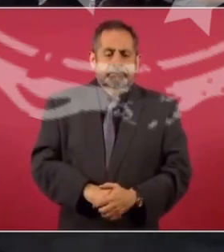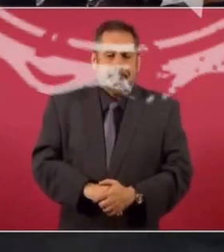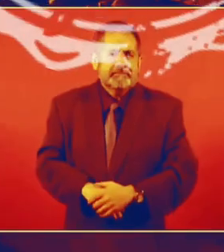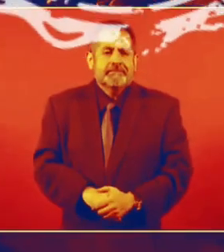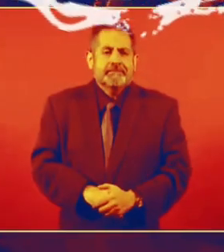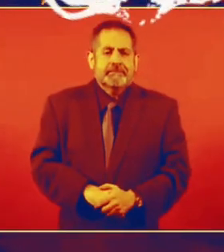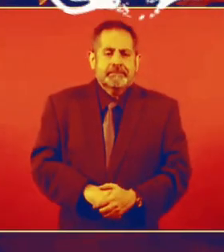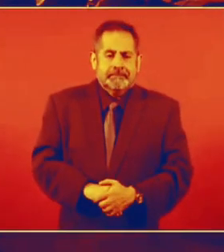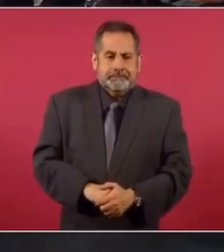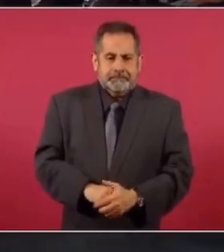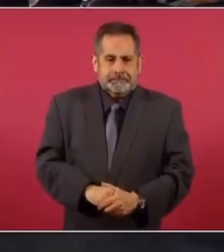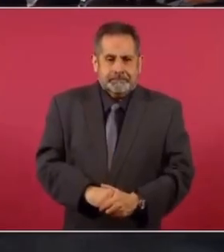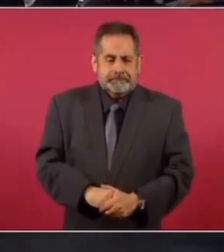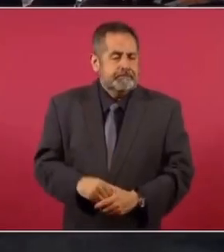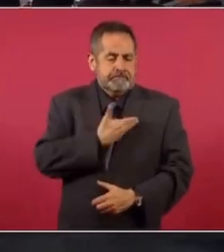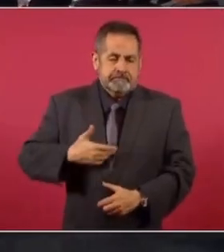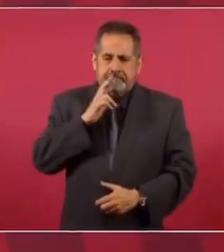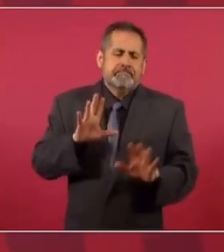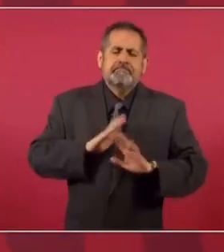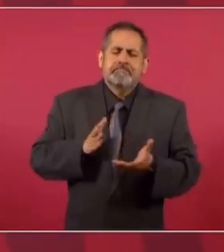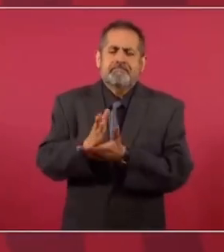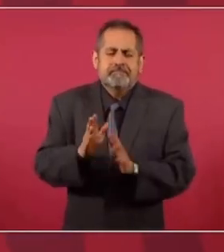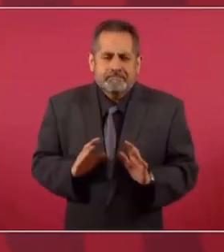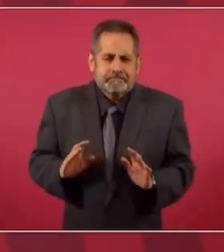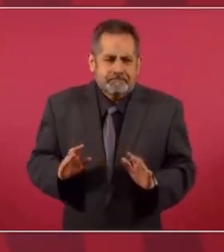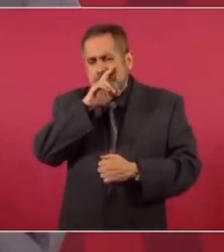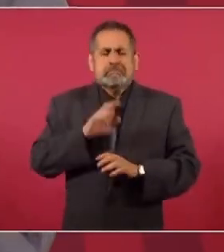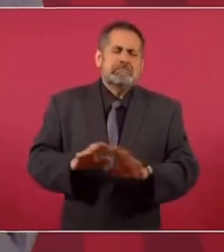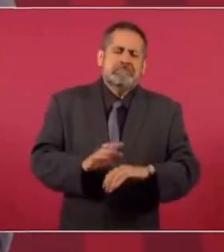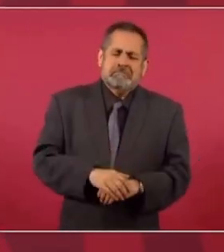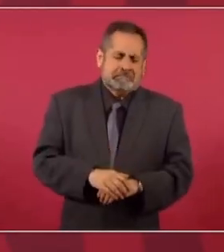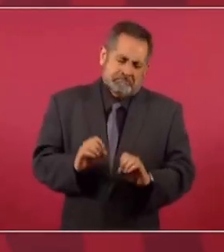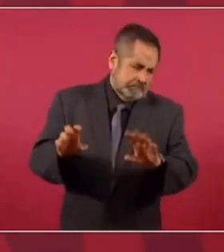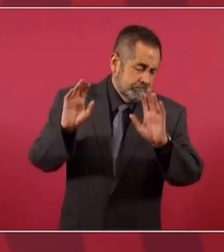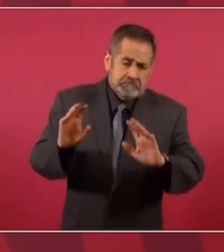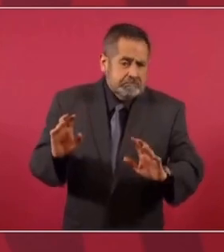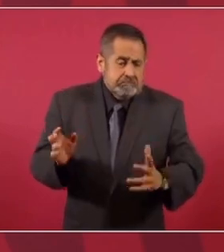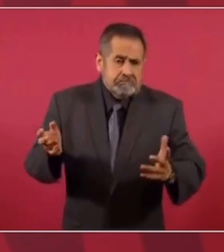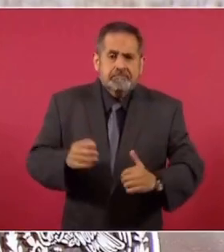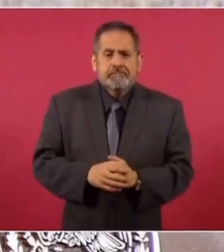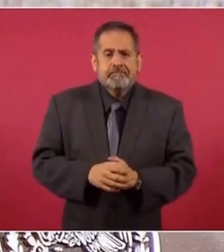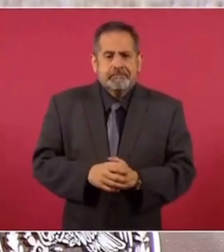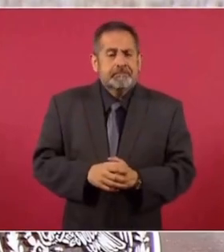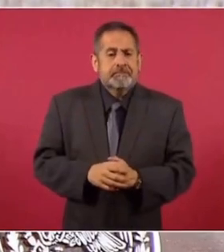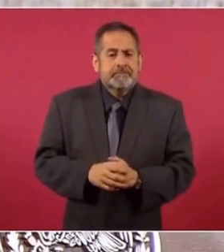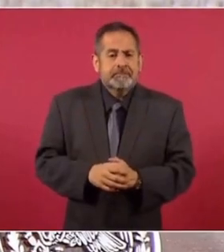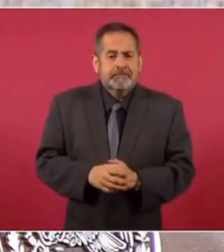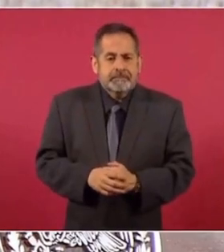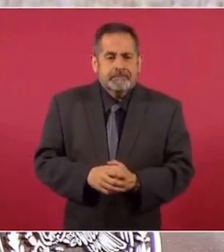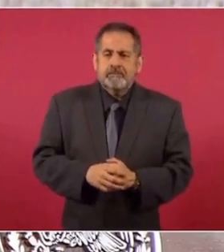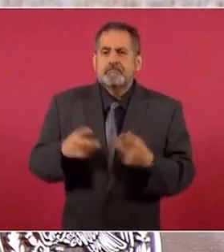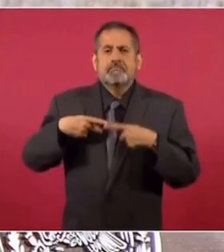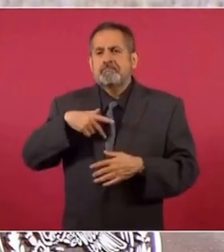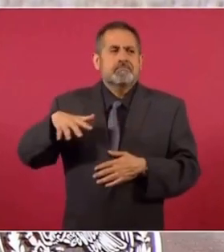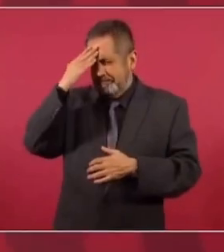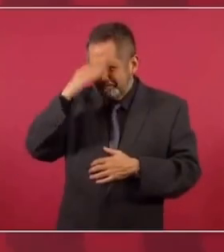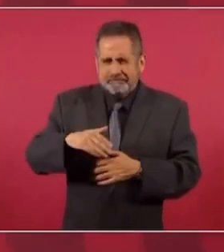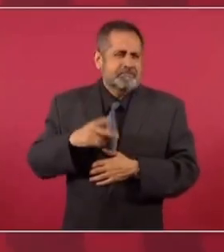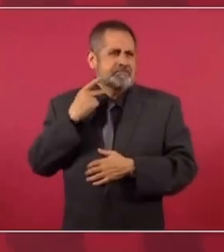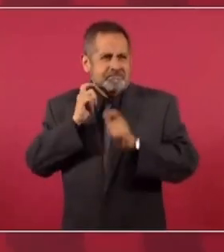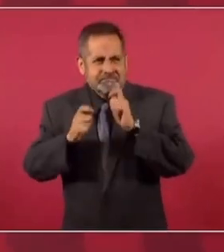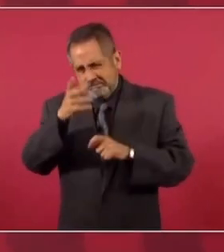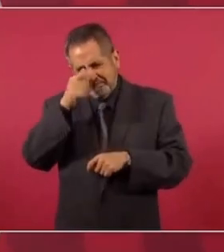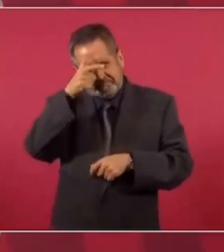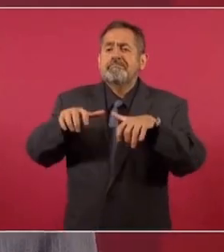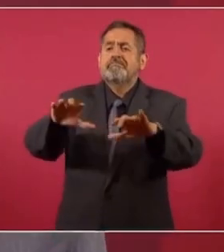No me meto en eso, no, no me meto en eso, no. Y tampoco me preocupa, porque ya hay un pueblo muy politizado